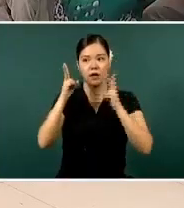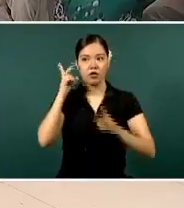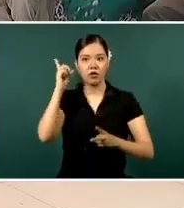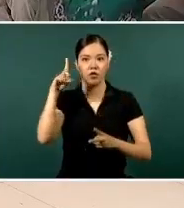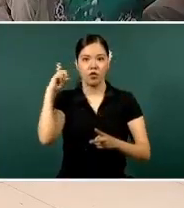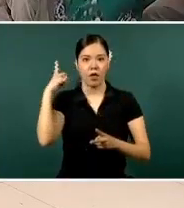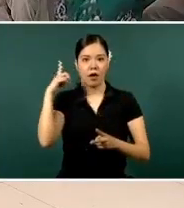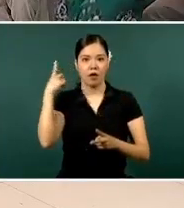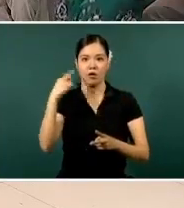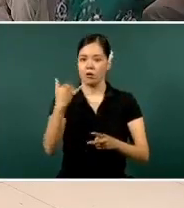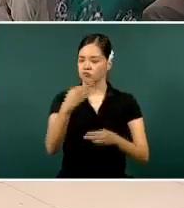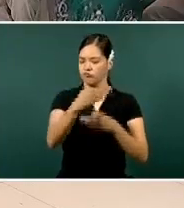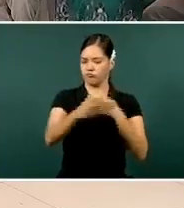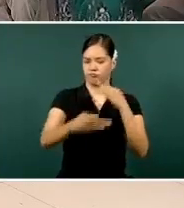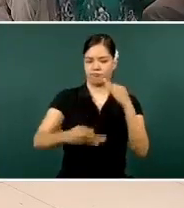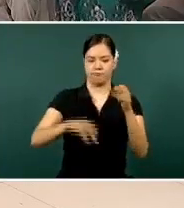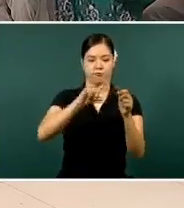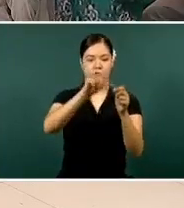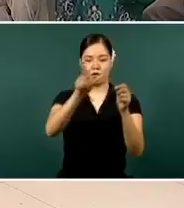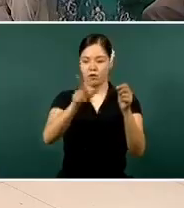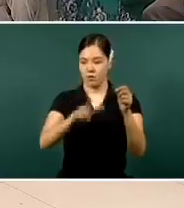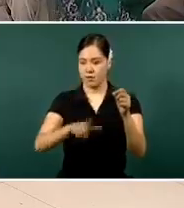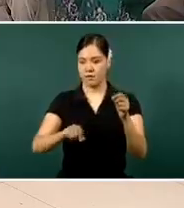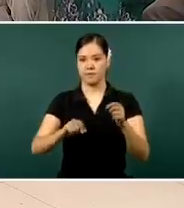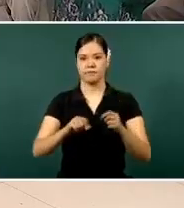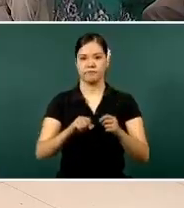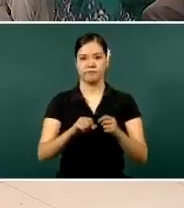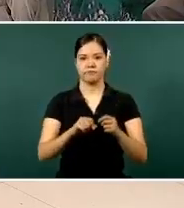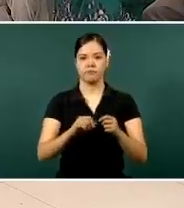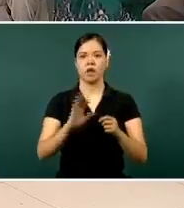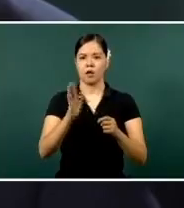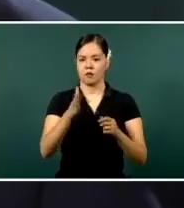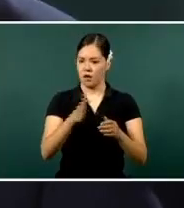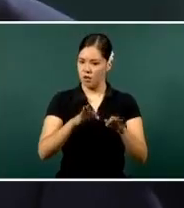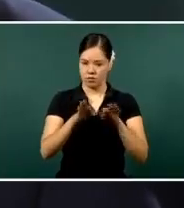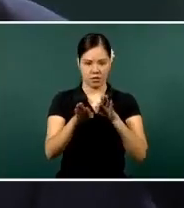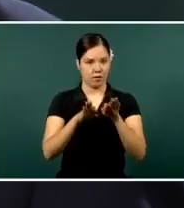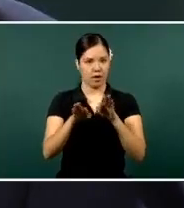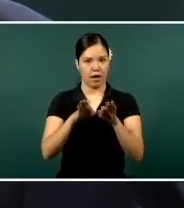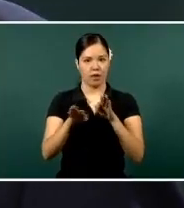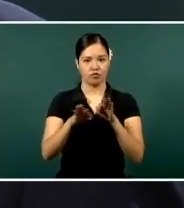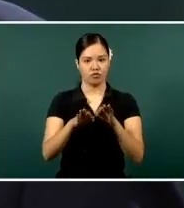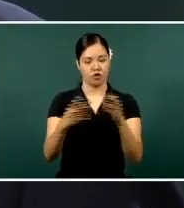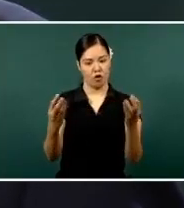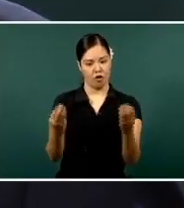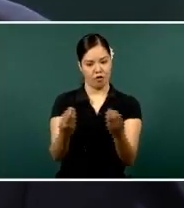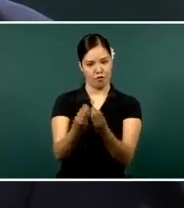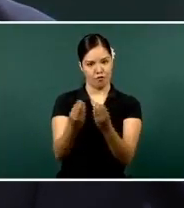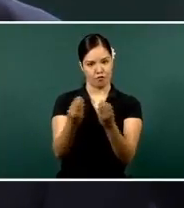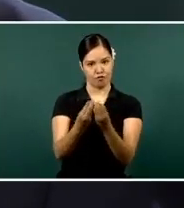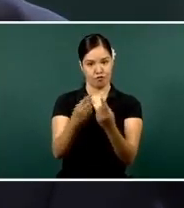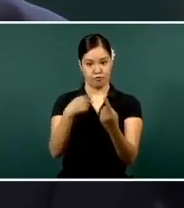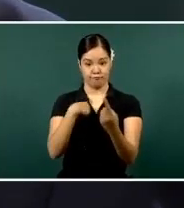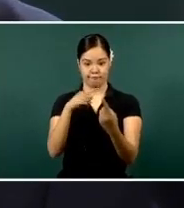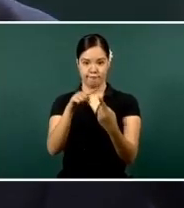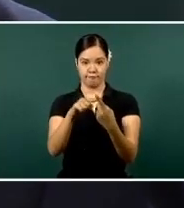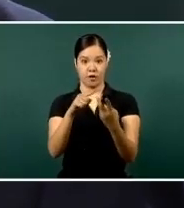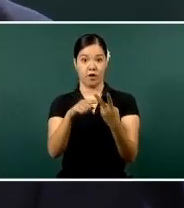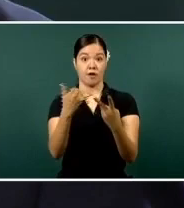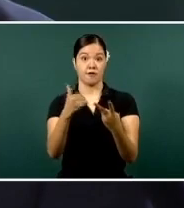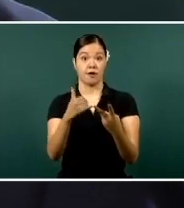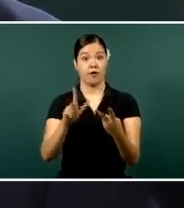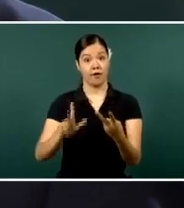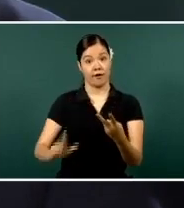Estamos trabajando de manera coordinada con el gobernador, como ya lo expresé. En